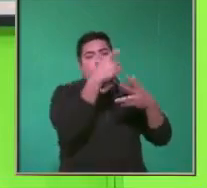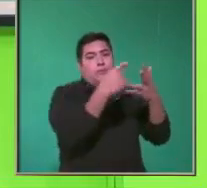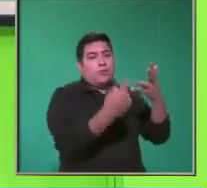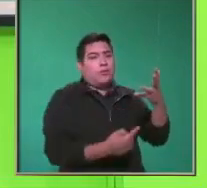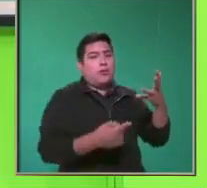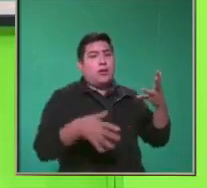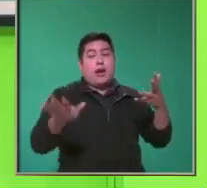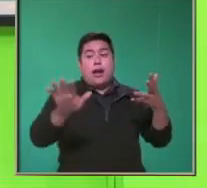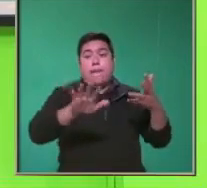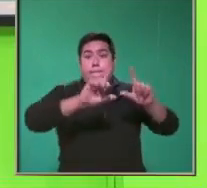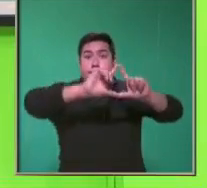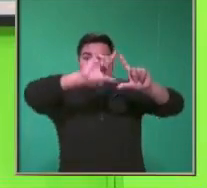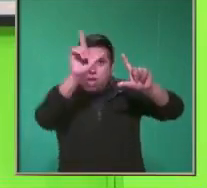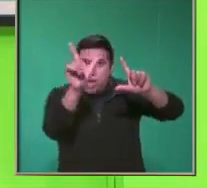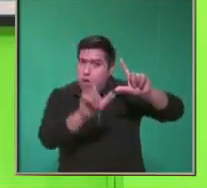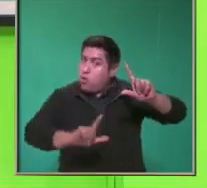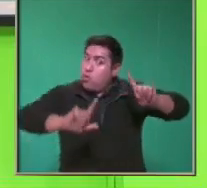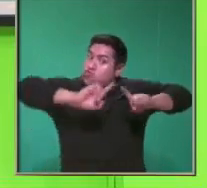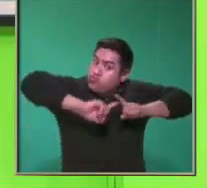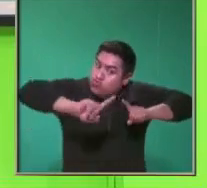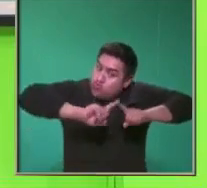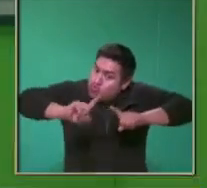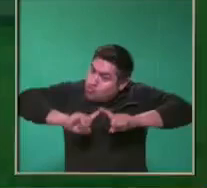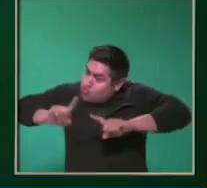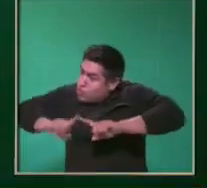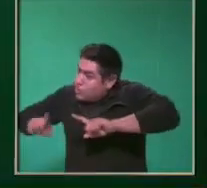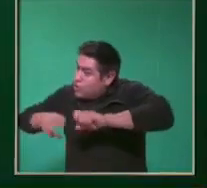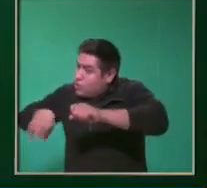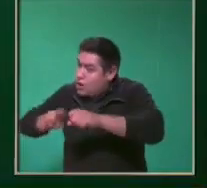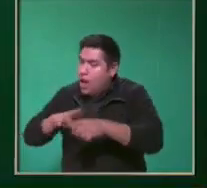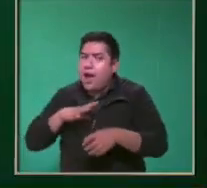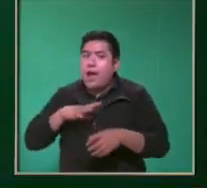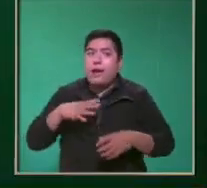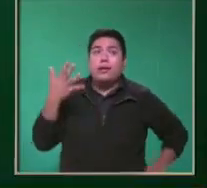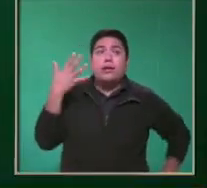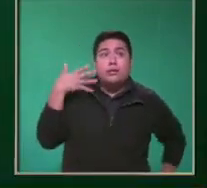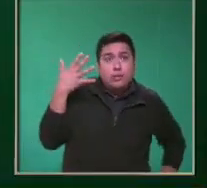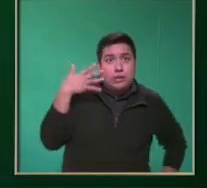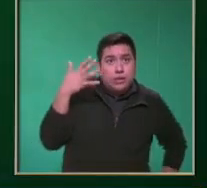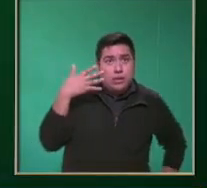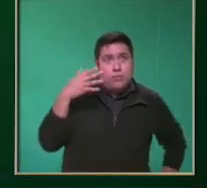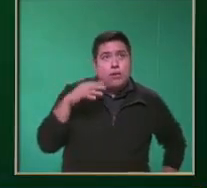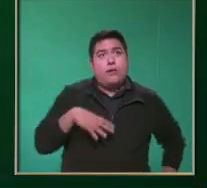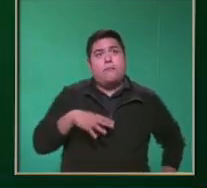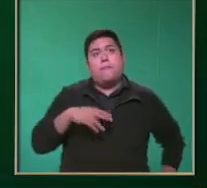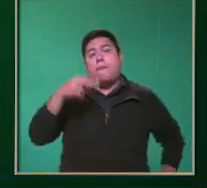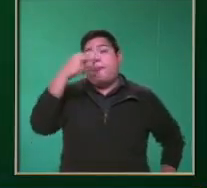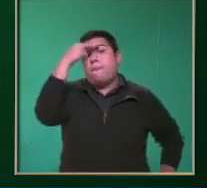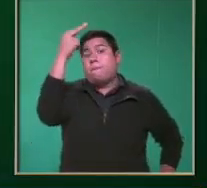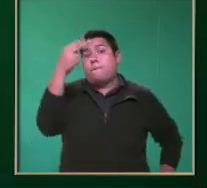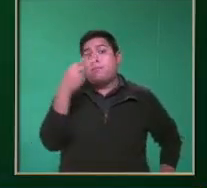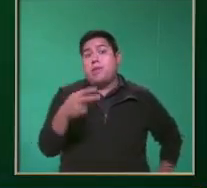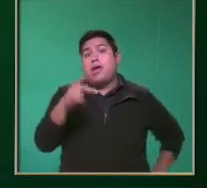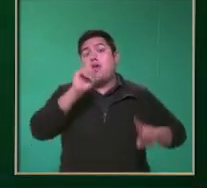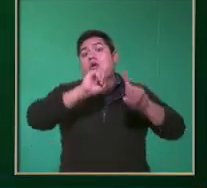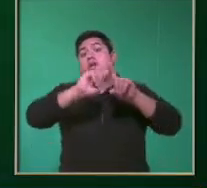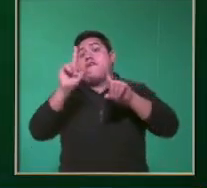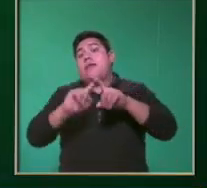lo que hace que México sea un país megadiverso? Su clima. Tenemos en México muchos tipos de